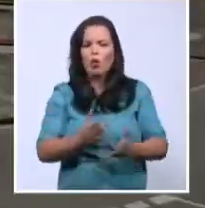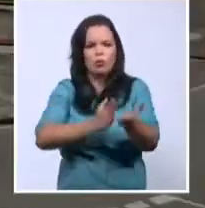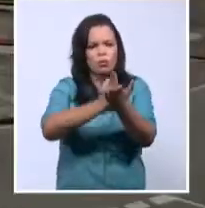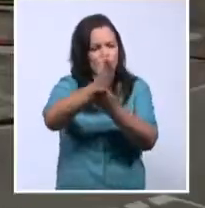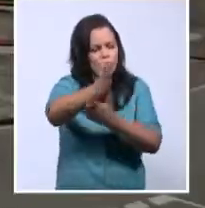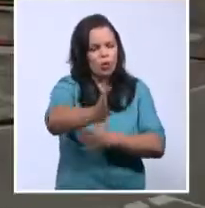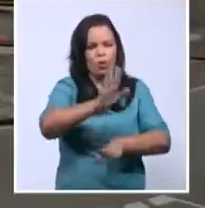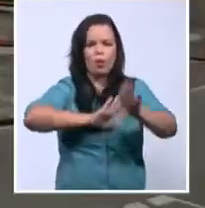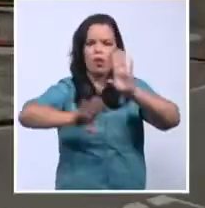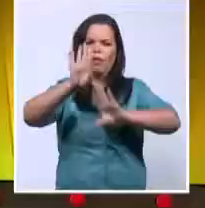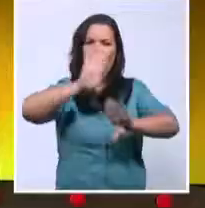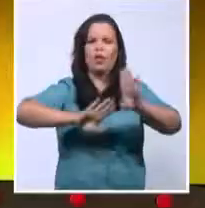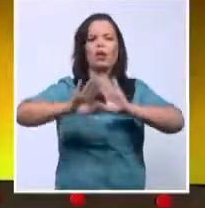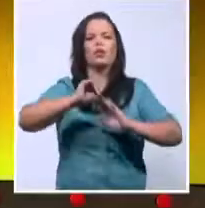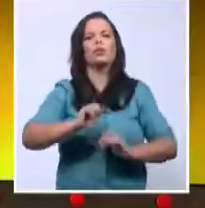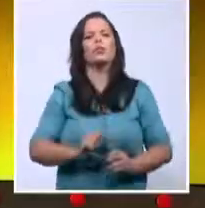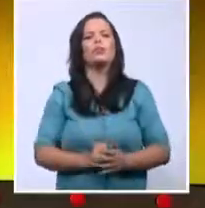revolucionarios.